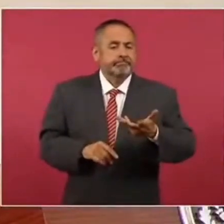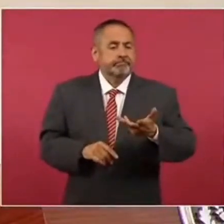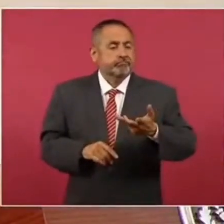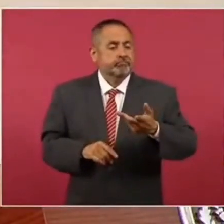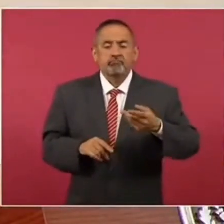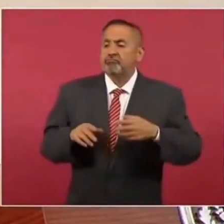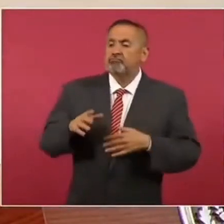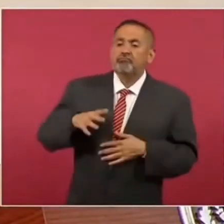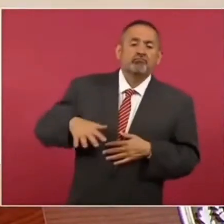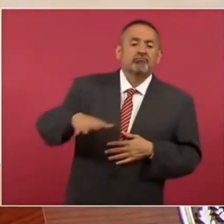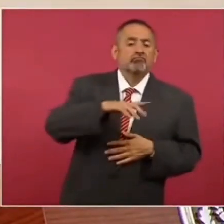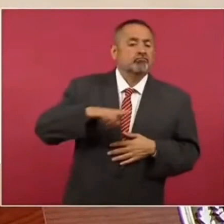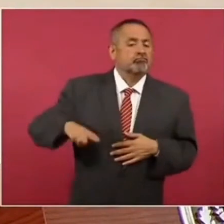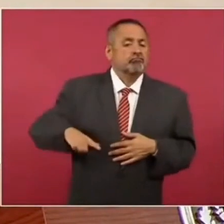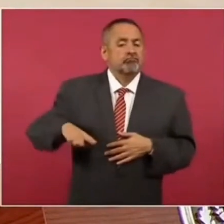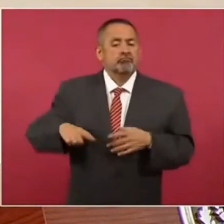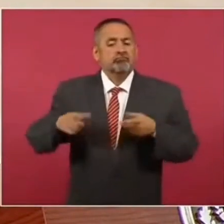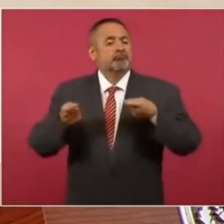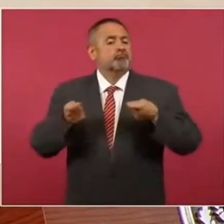público